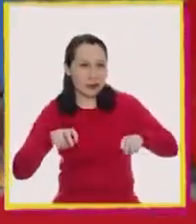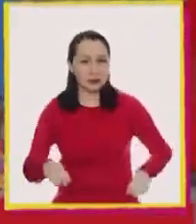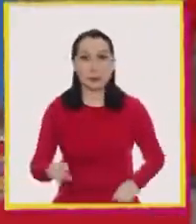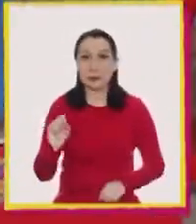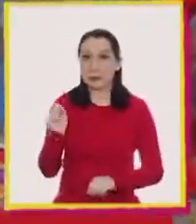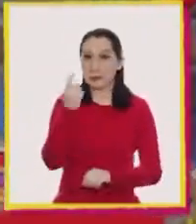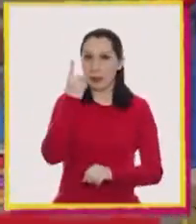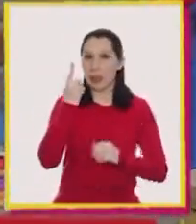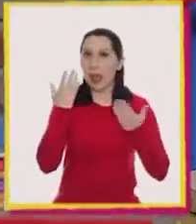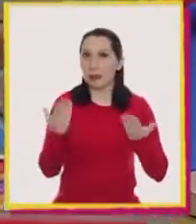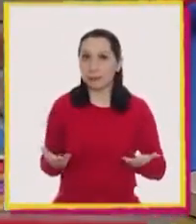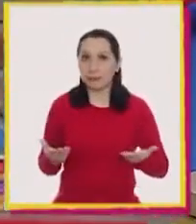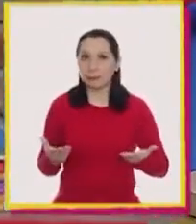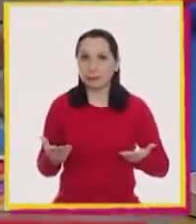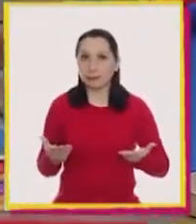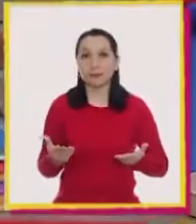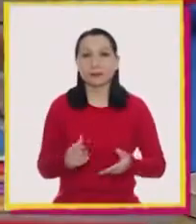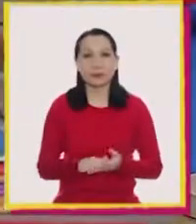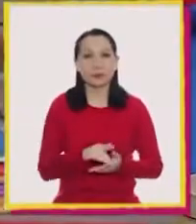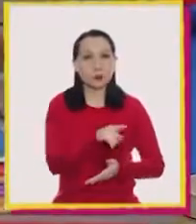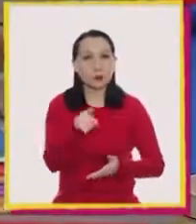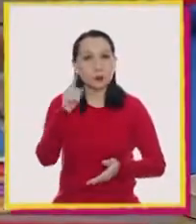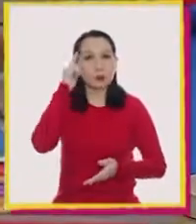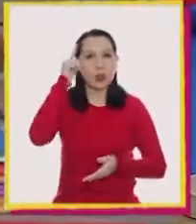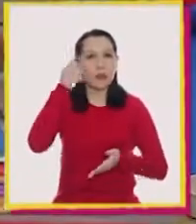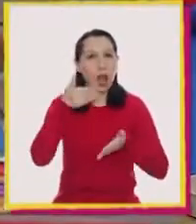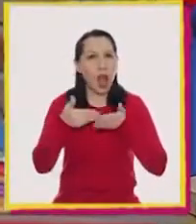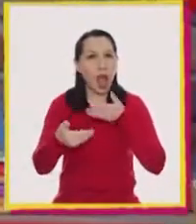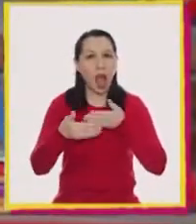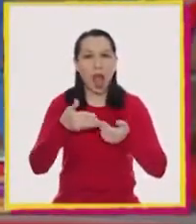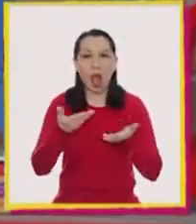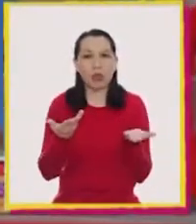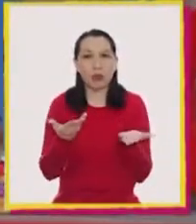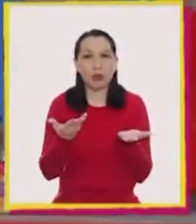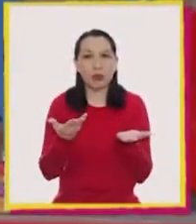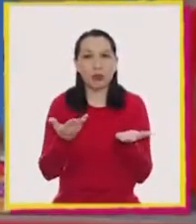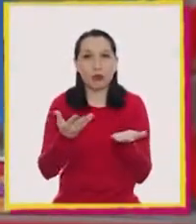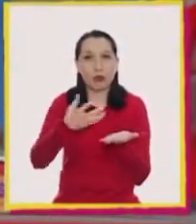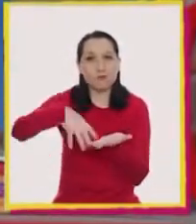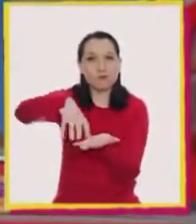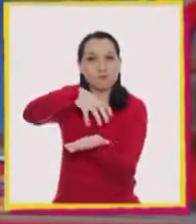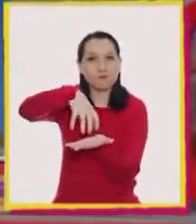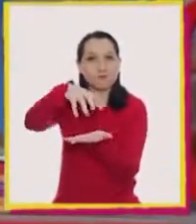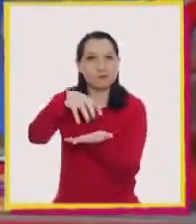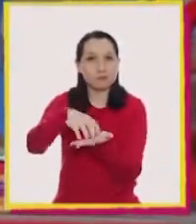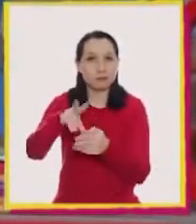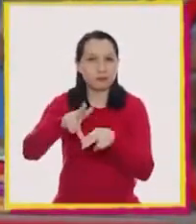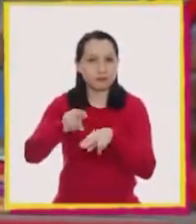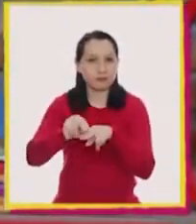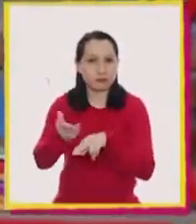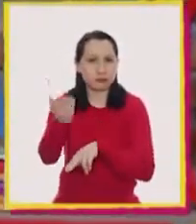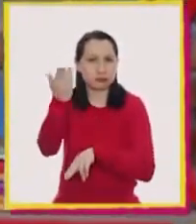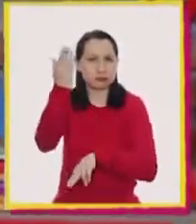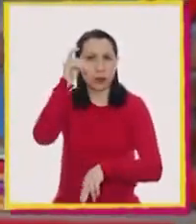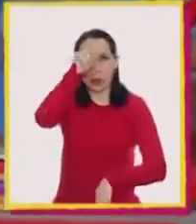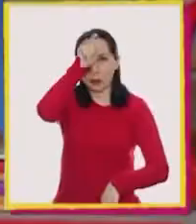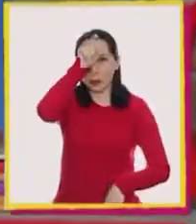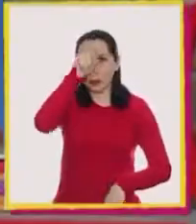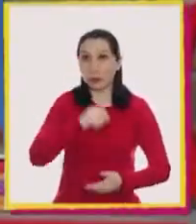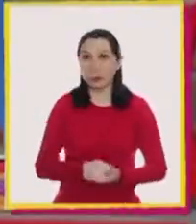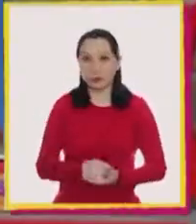investigación. Primero lo primero. ¿Saben dónde se encontraba la civilización del Antiguo